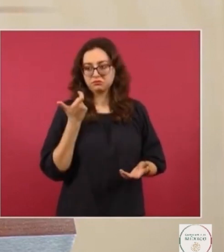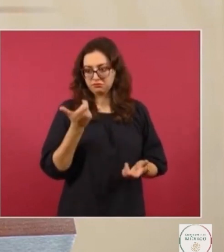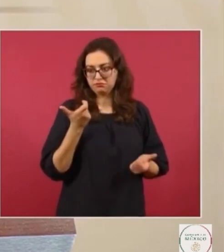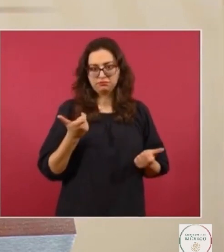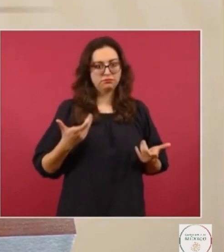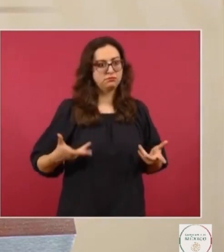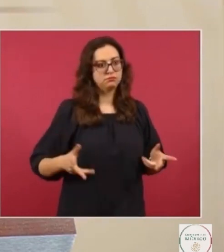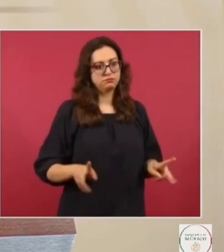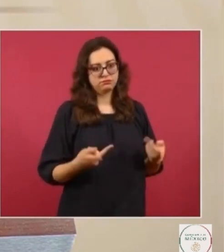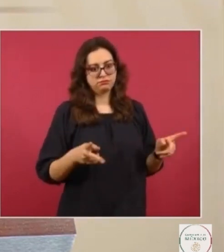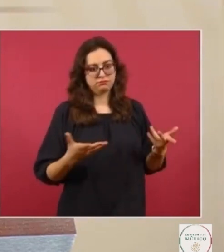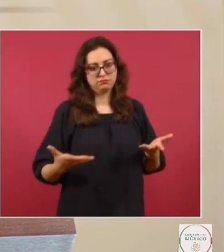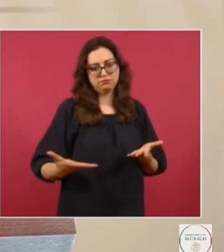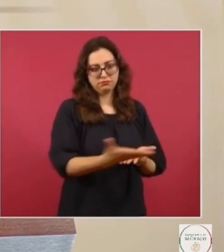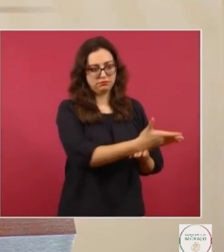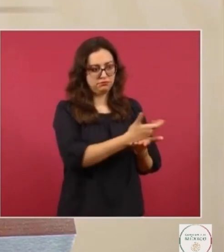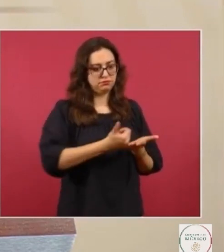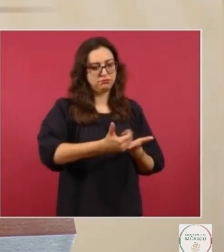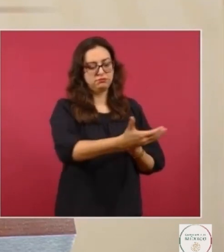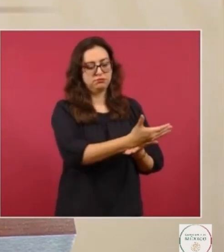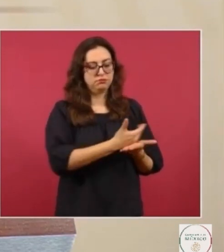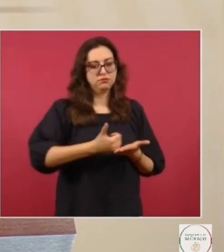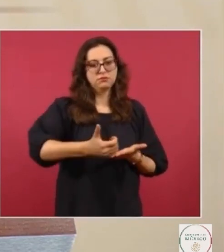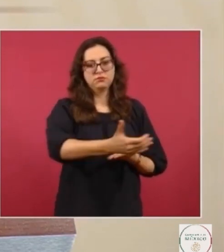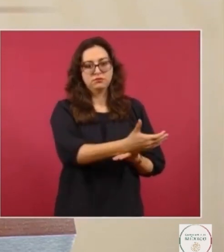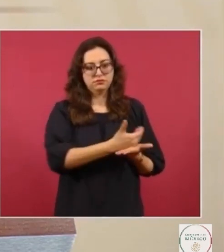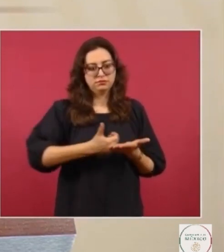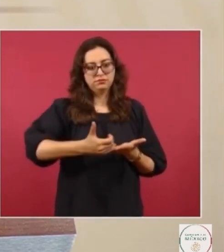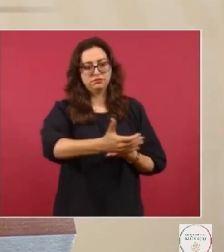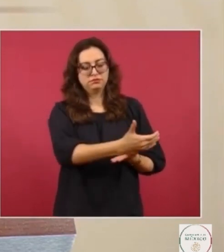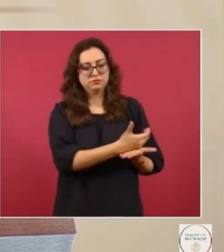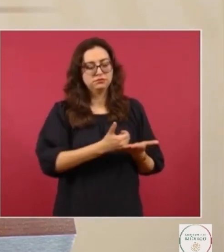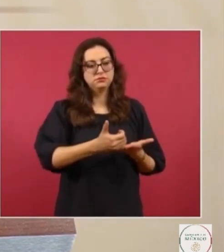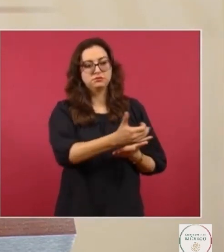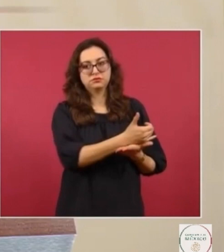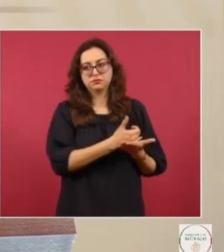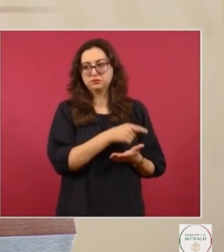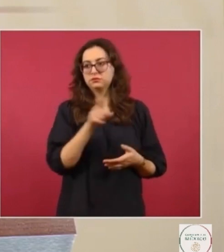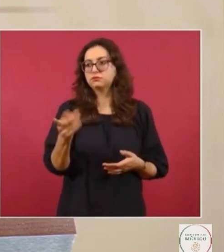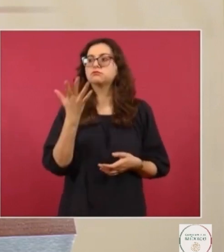que le dio utilidades a Pemex, que no recibía utilidades